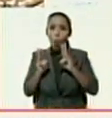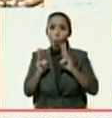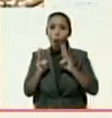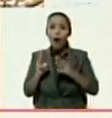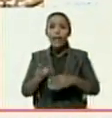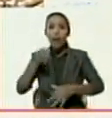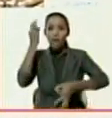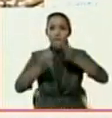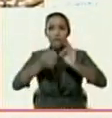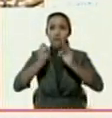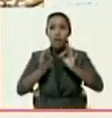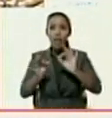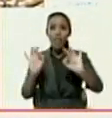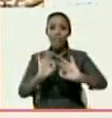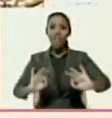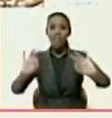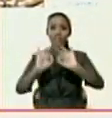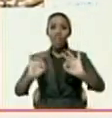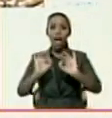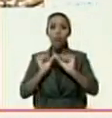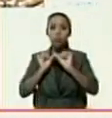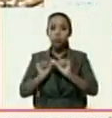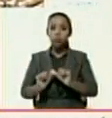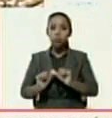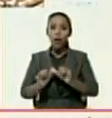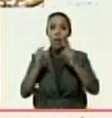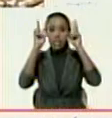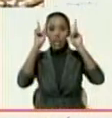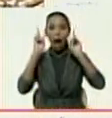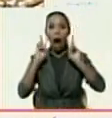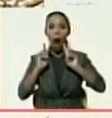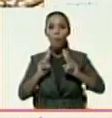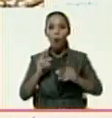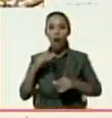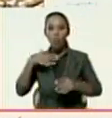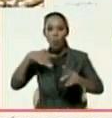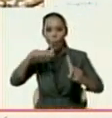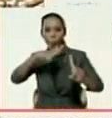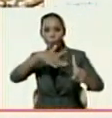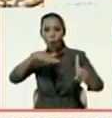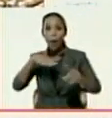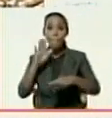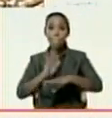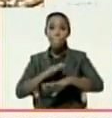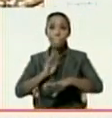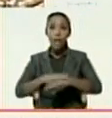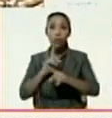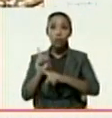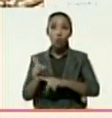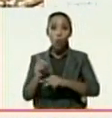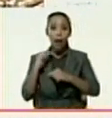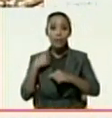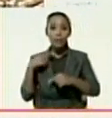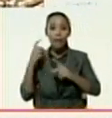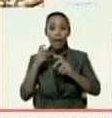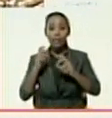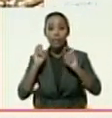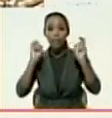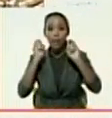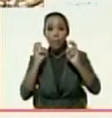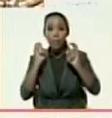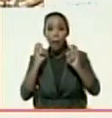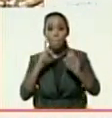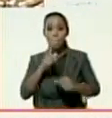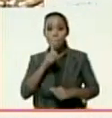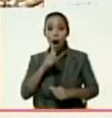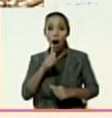tribunales. Nadie quedará impune ante la maldad que ocurrió en este hecho criminal. Estamos